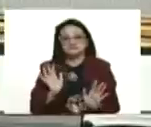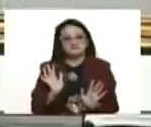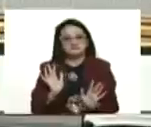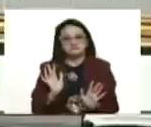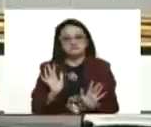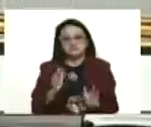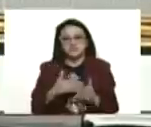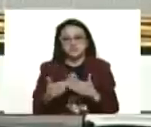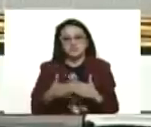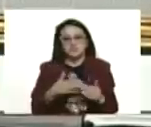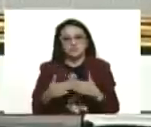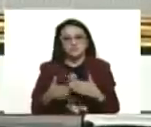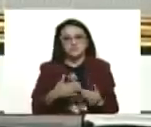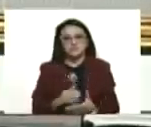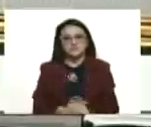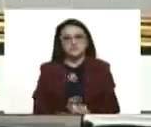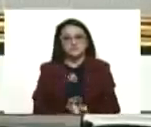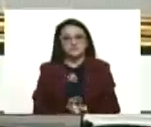caiga.